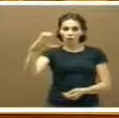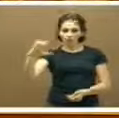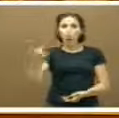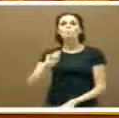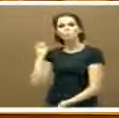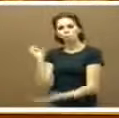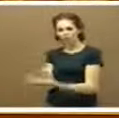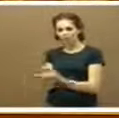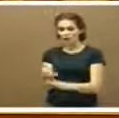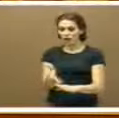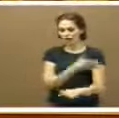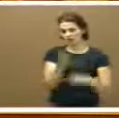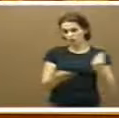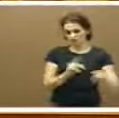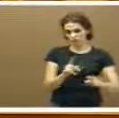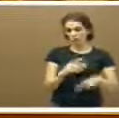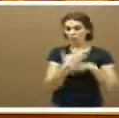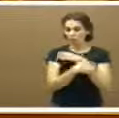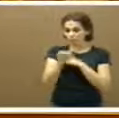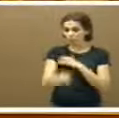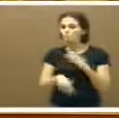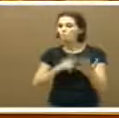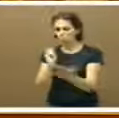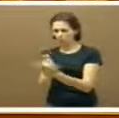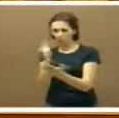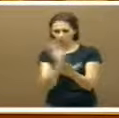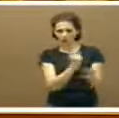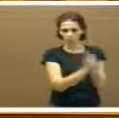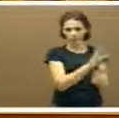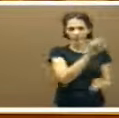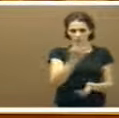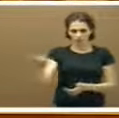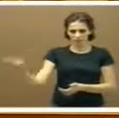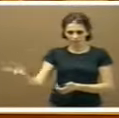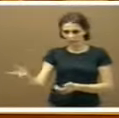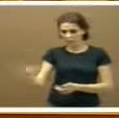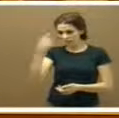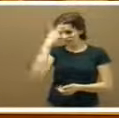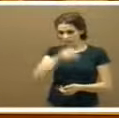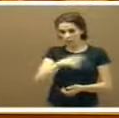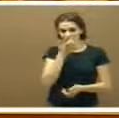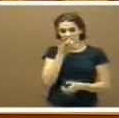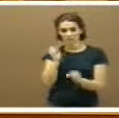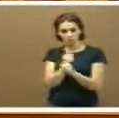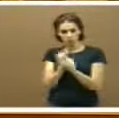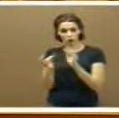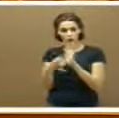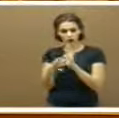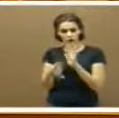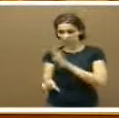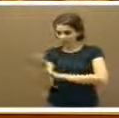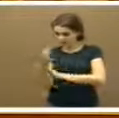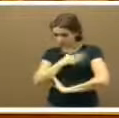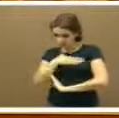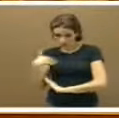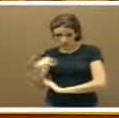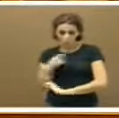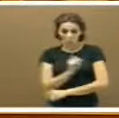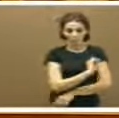Este grupo entiende que para poder crear empleo, señor consejero, un empleo de calidad primero,